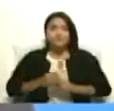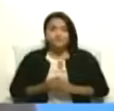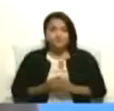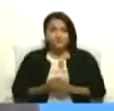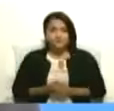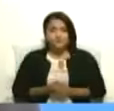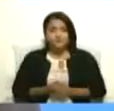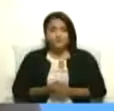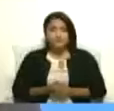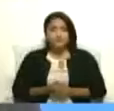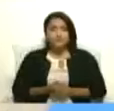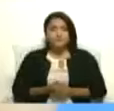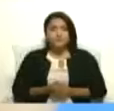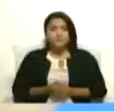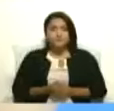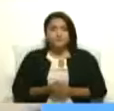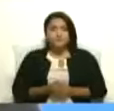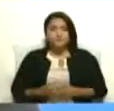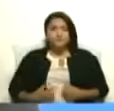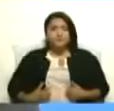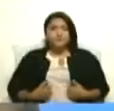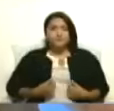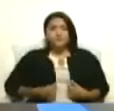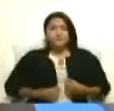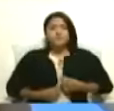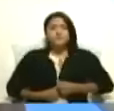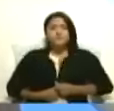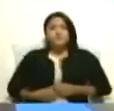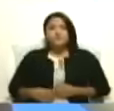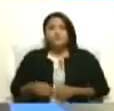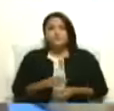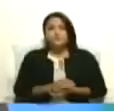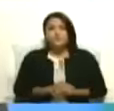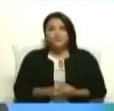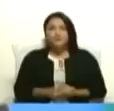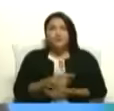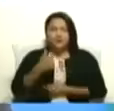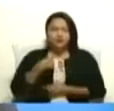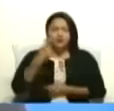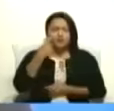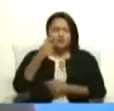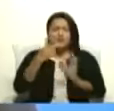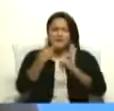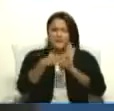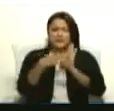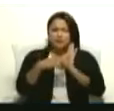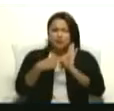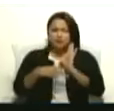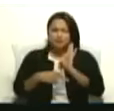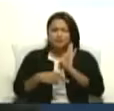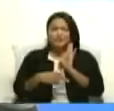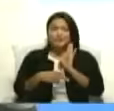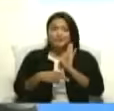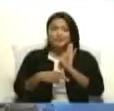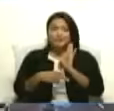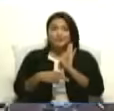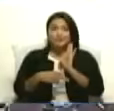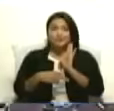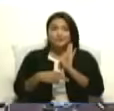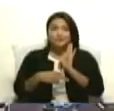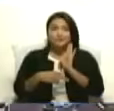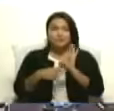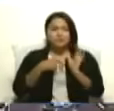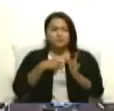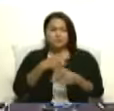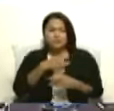bolivariana de Venezuela y yo he estado leyendo porque me llama mucho la